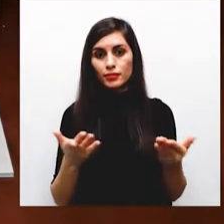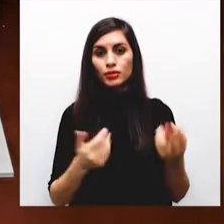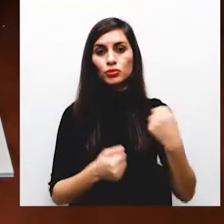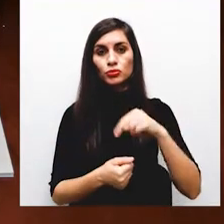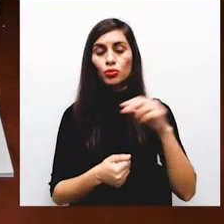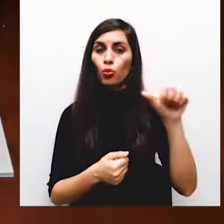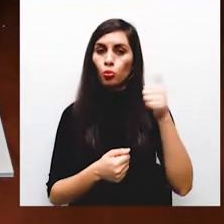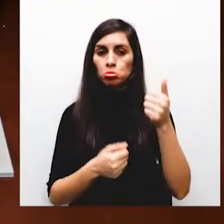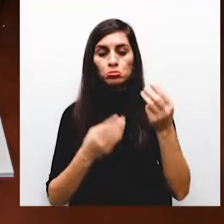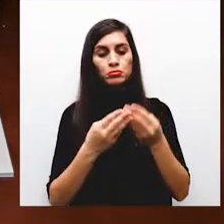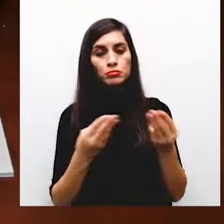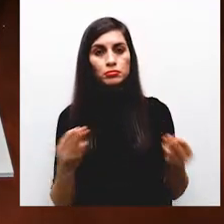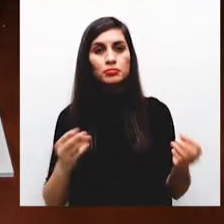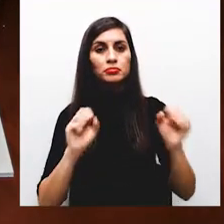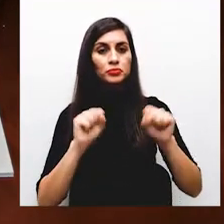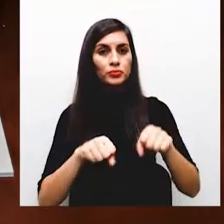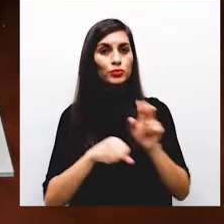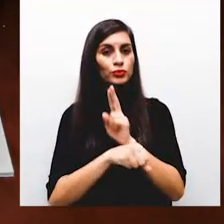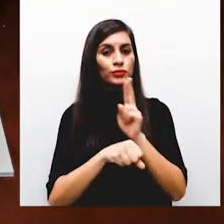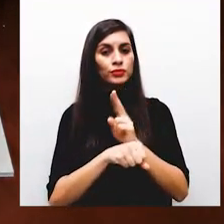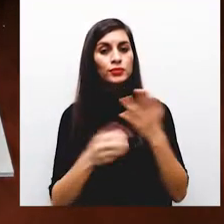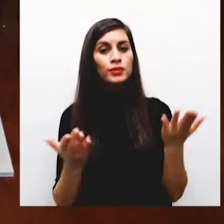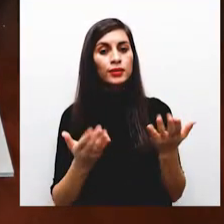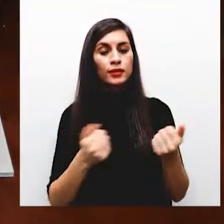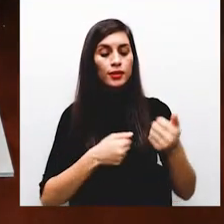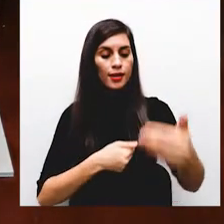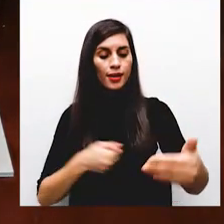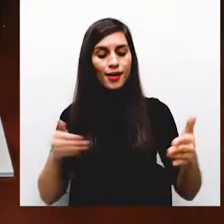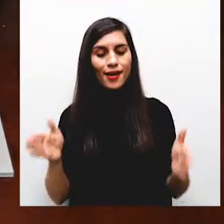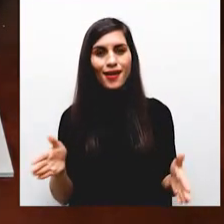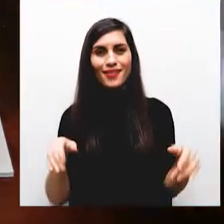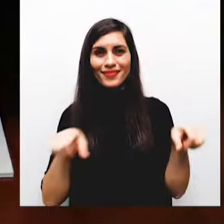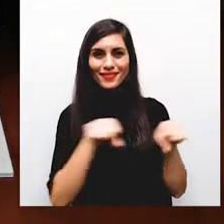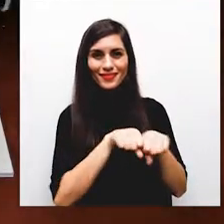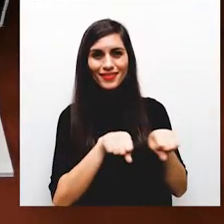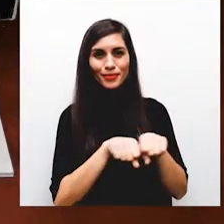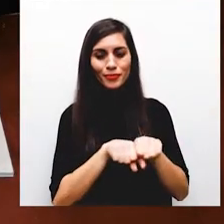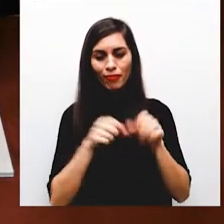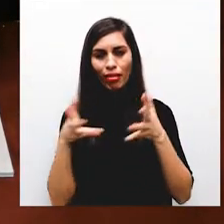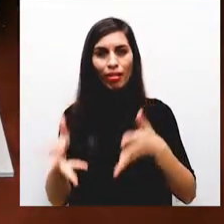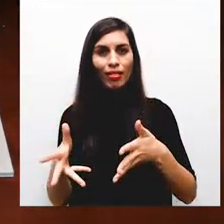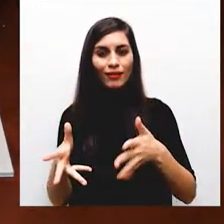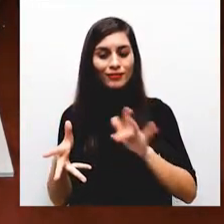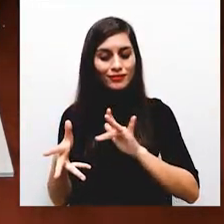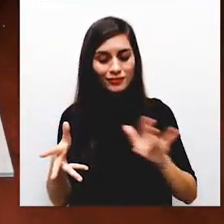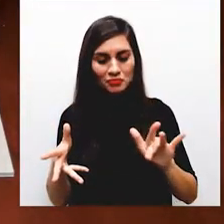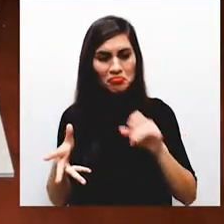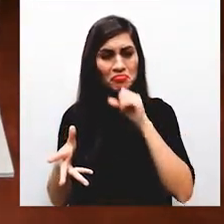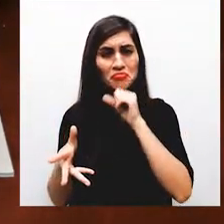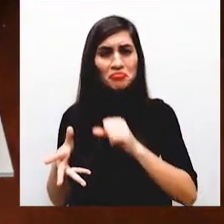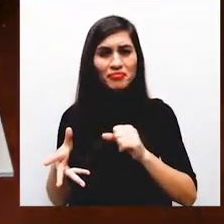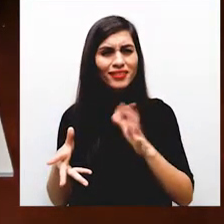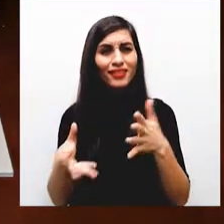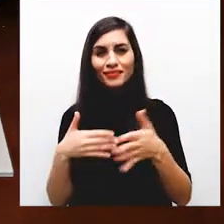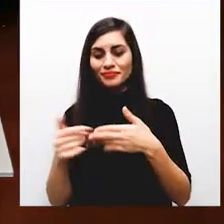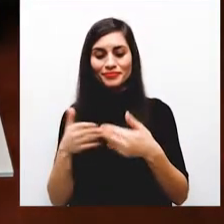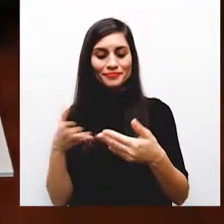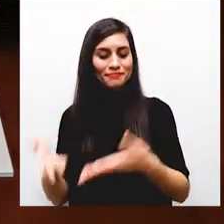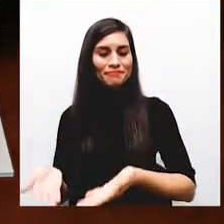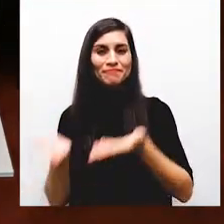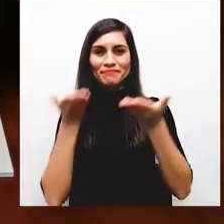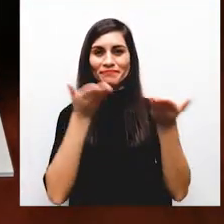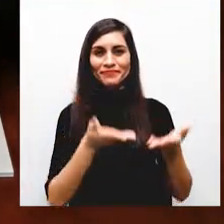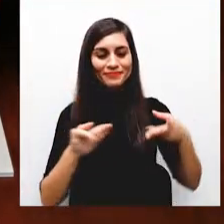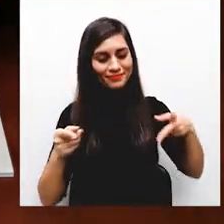Otra cosa que podríamos utilizar es una caja de zapatos. Una caja de zapatos vieja,